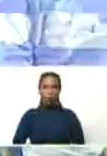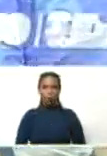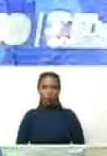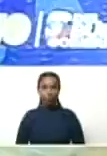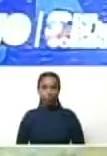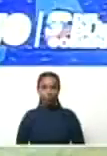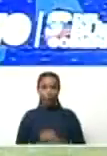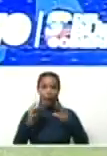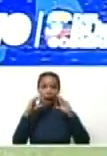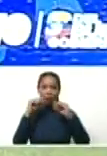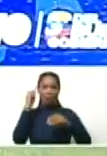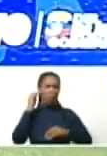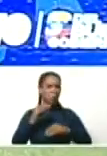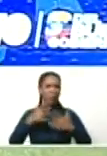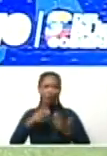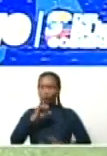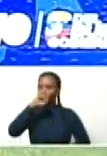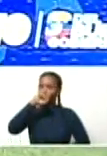Hablar de Bolívar es apasionante,